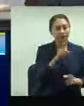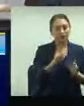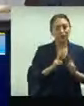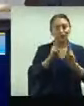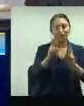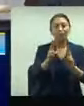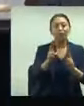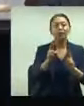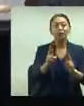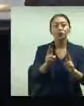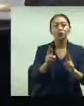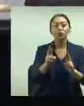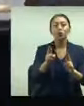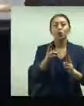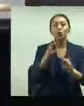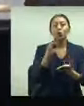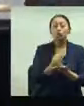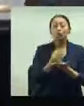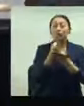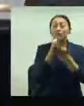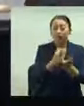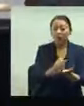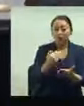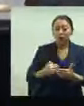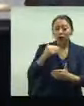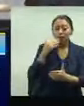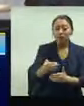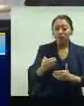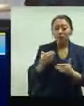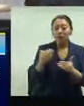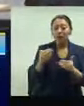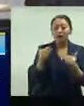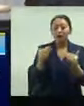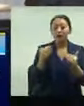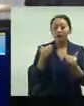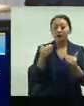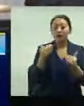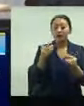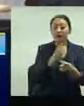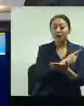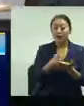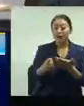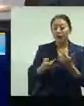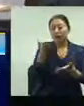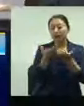tratamiento y que probablemente la semana entrante van a estar muertas. Gracias, presidente.